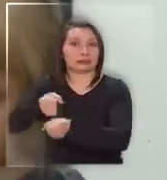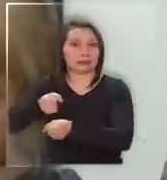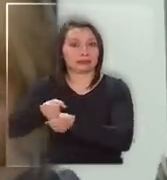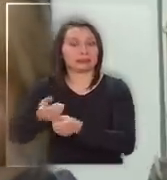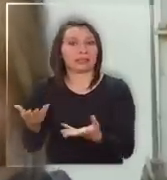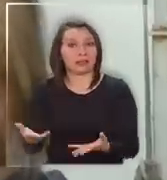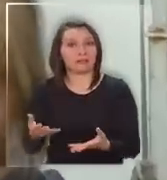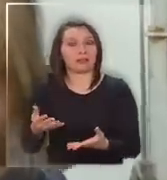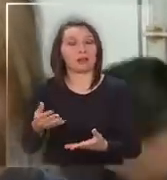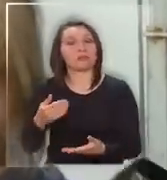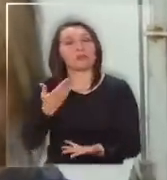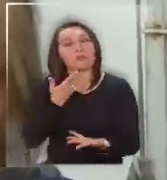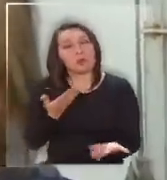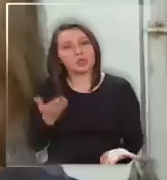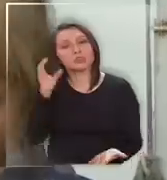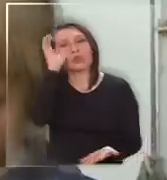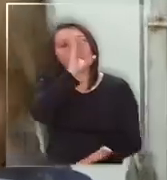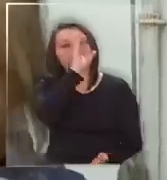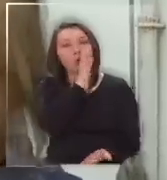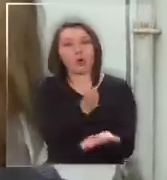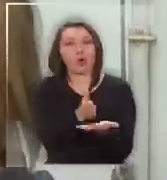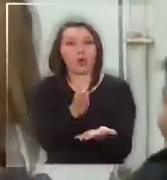por eso buscar el colegio